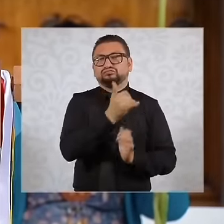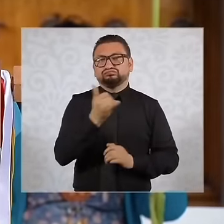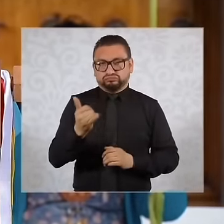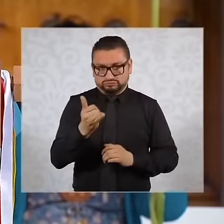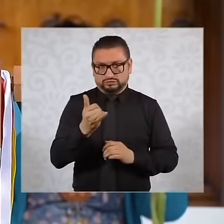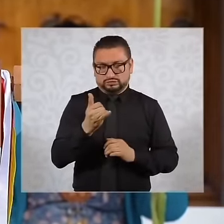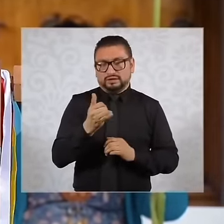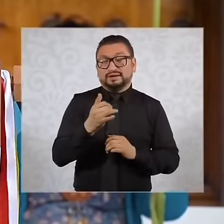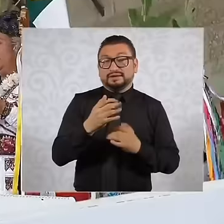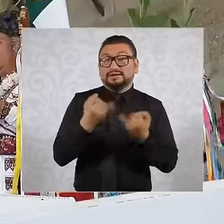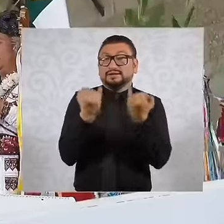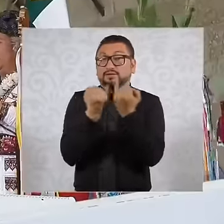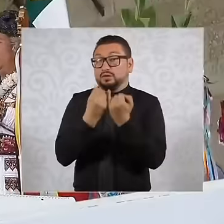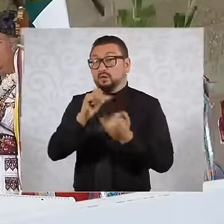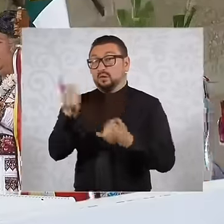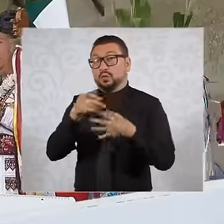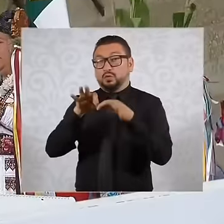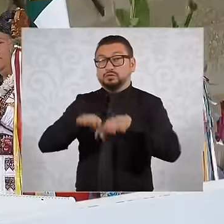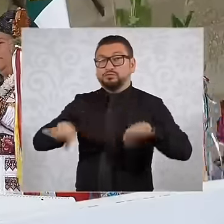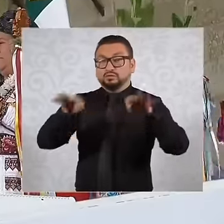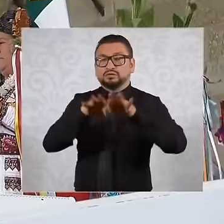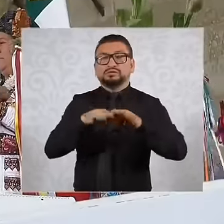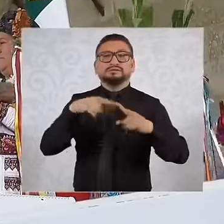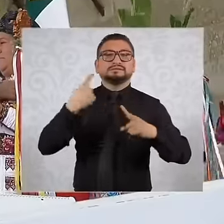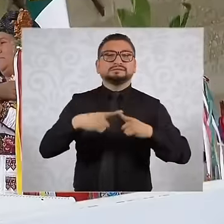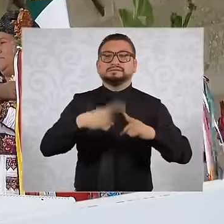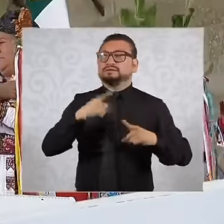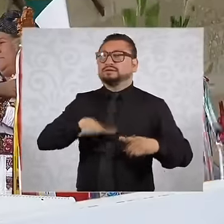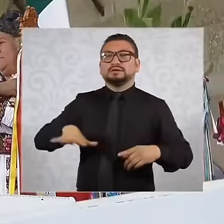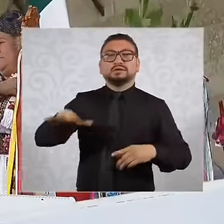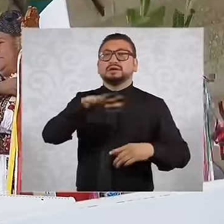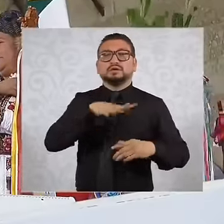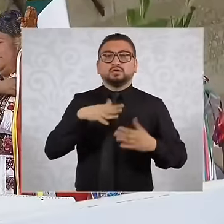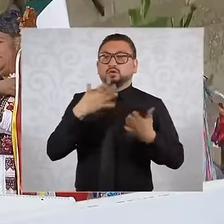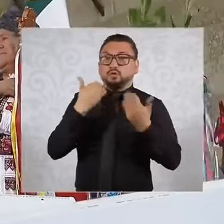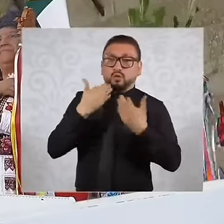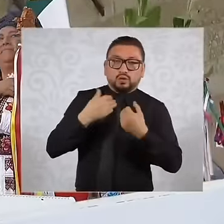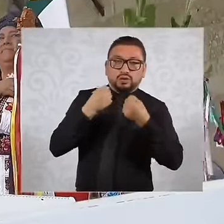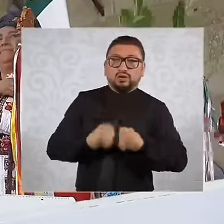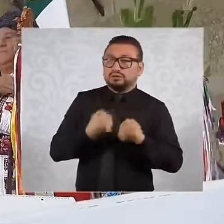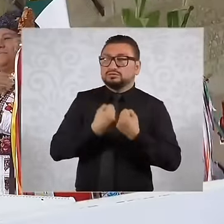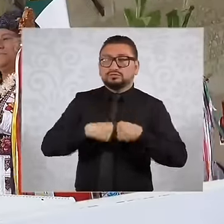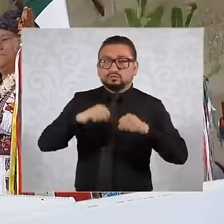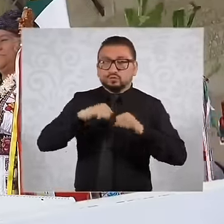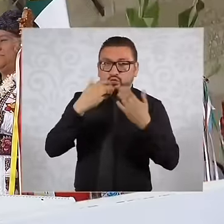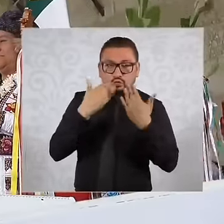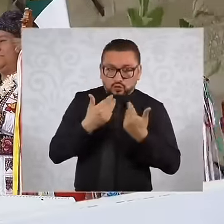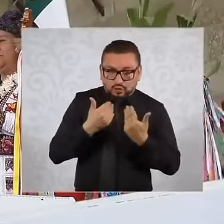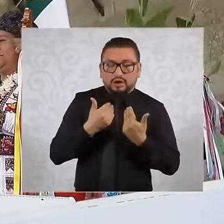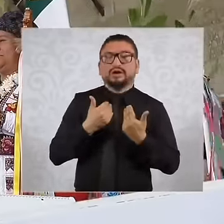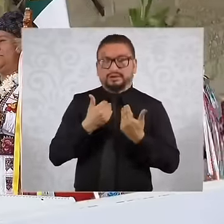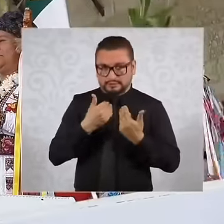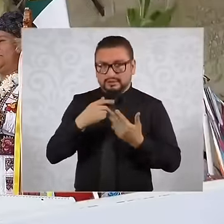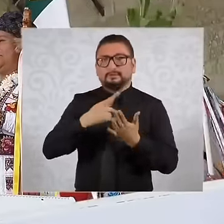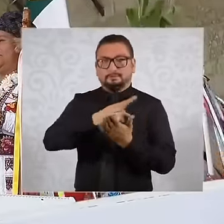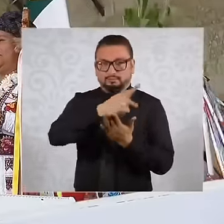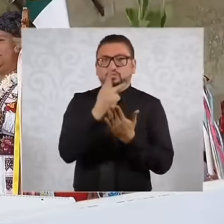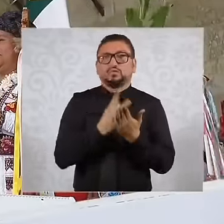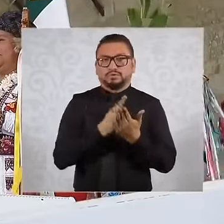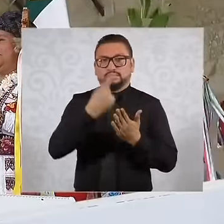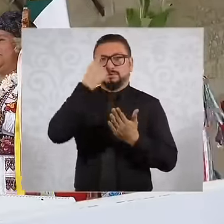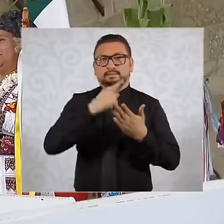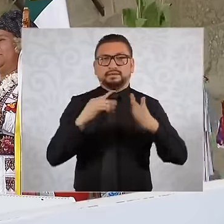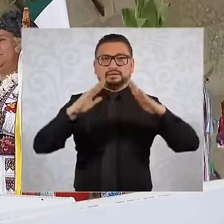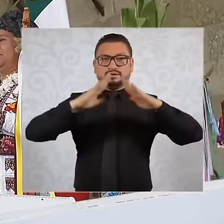otra muy importante, para todos aquellos que no tienen seguridad social, va a haber un programa de